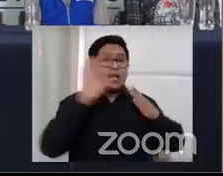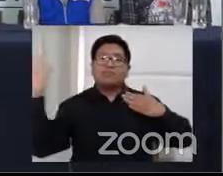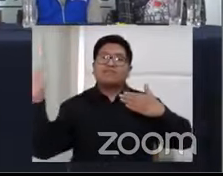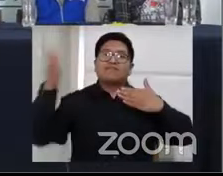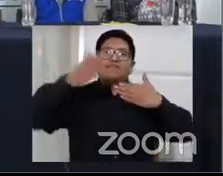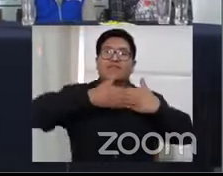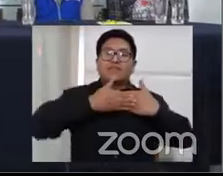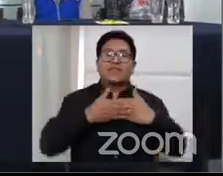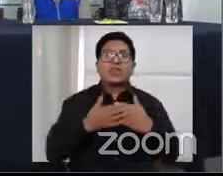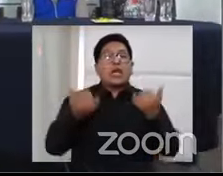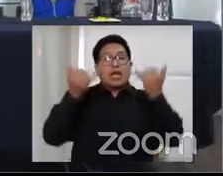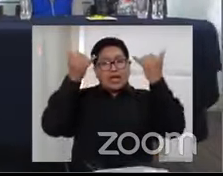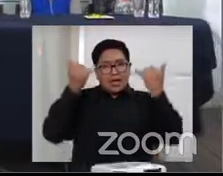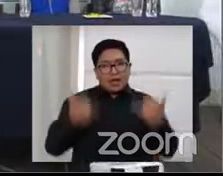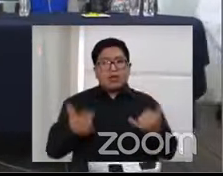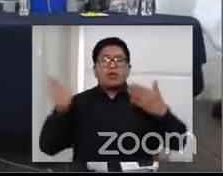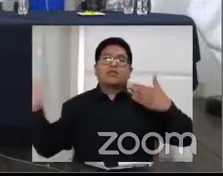eres